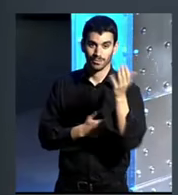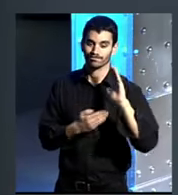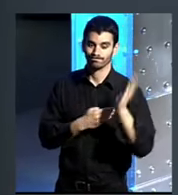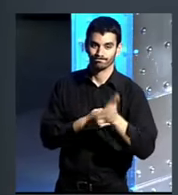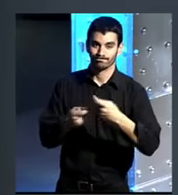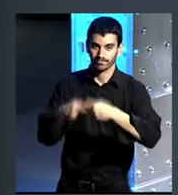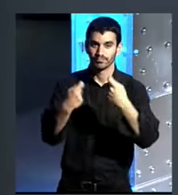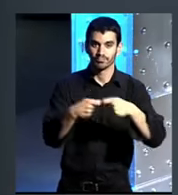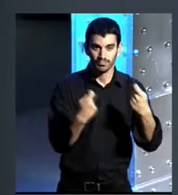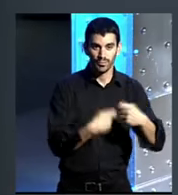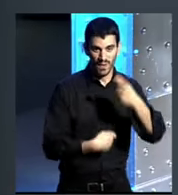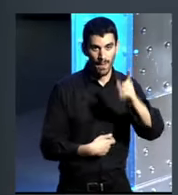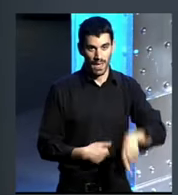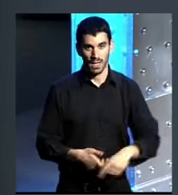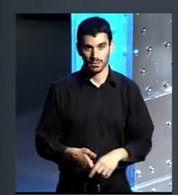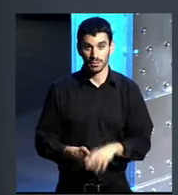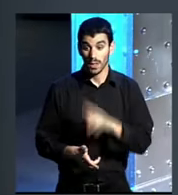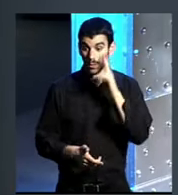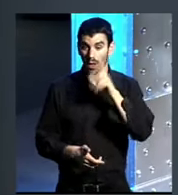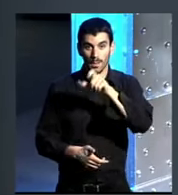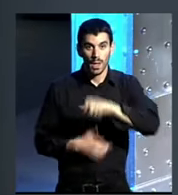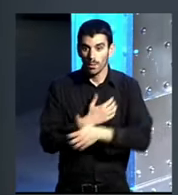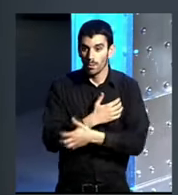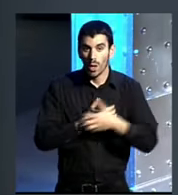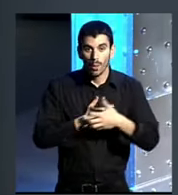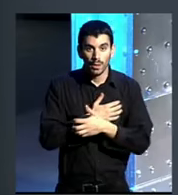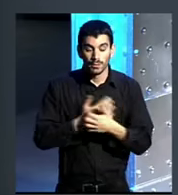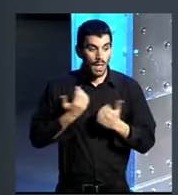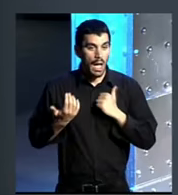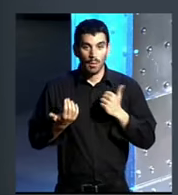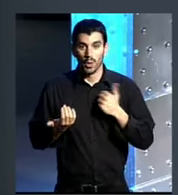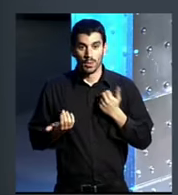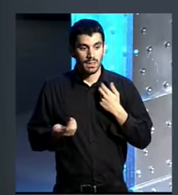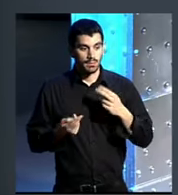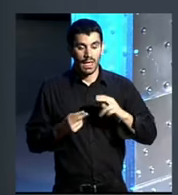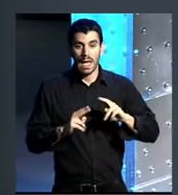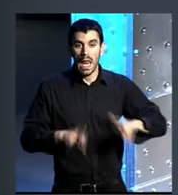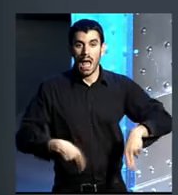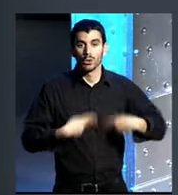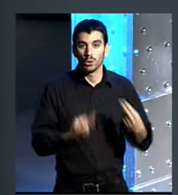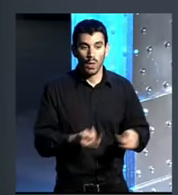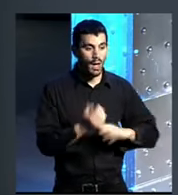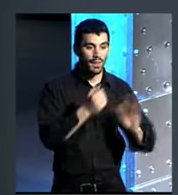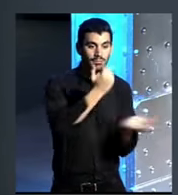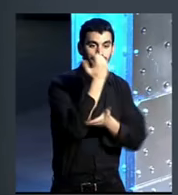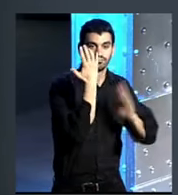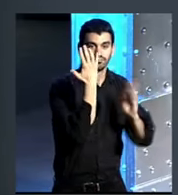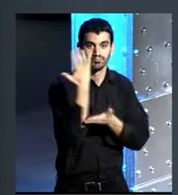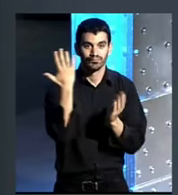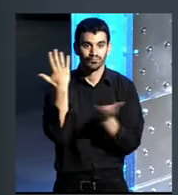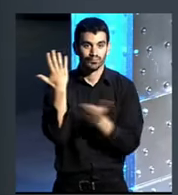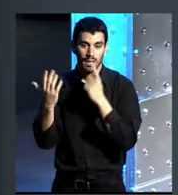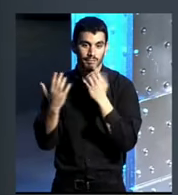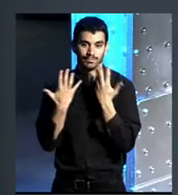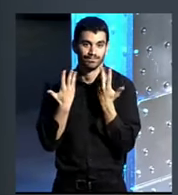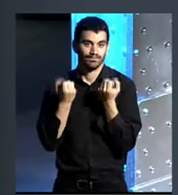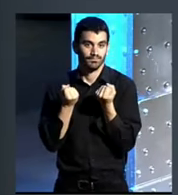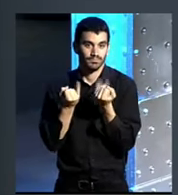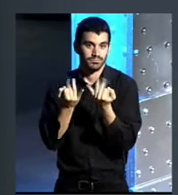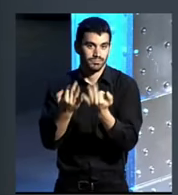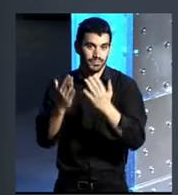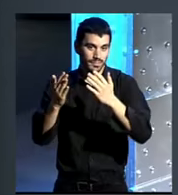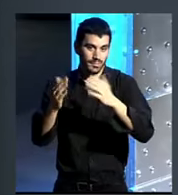pobreza les ha conducido a una sobreexplotación de los recursos naturales, ocasionando la pérdida de bosques y la contaminación de sus